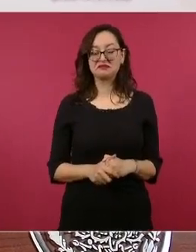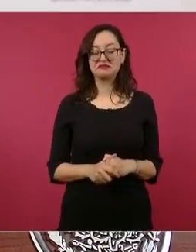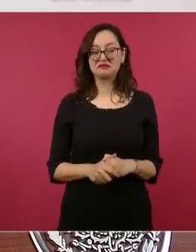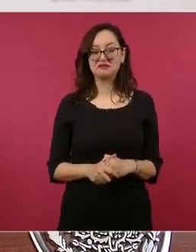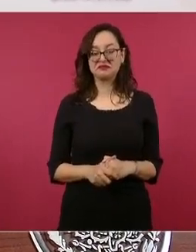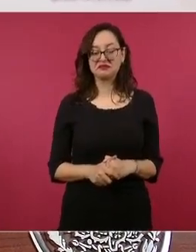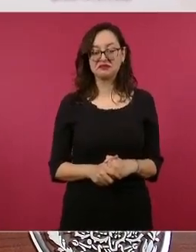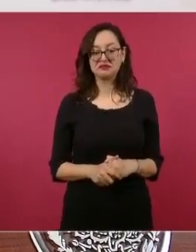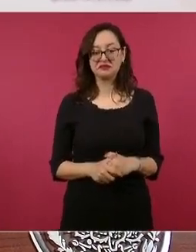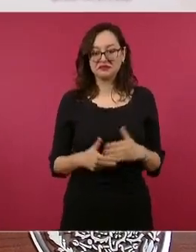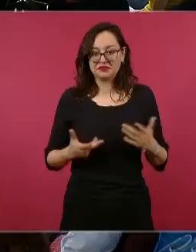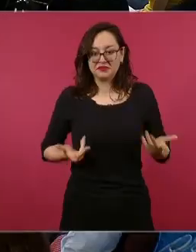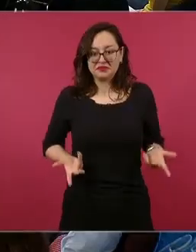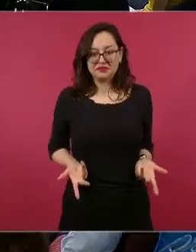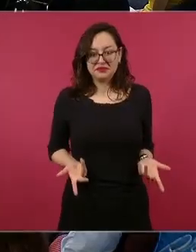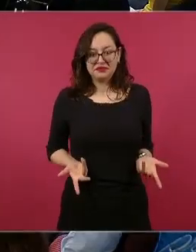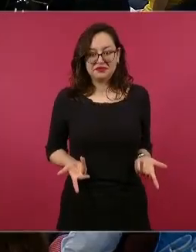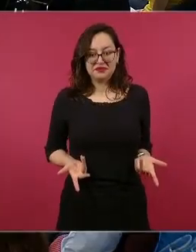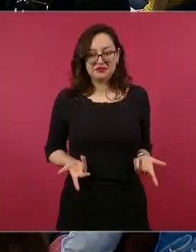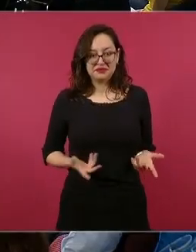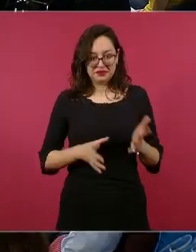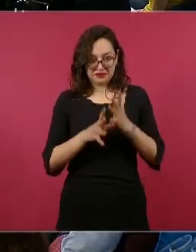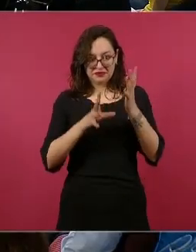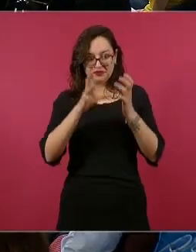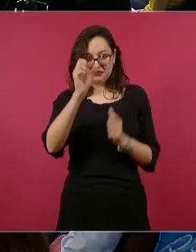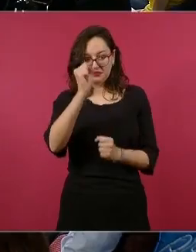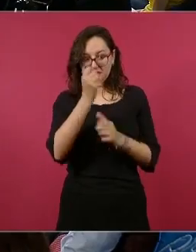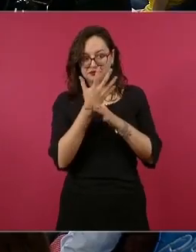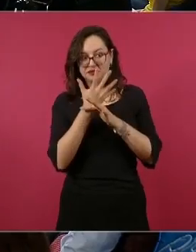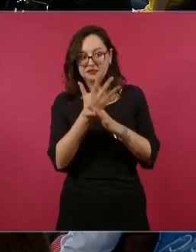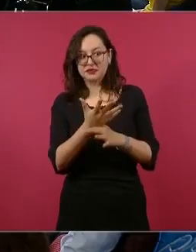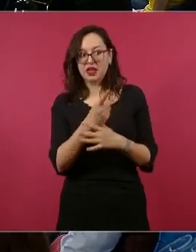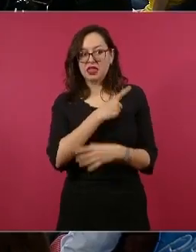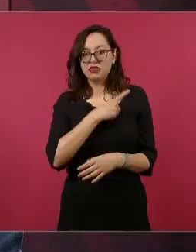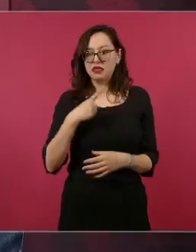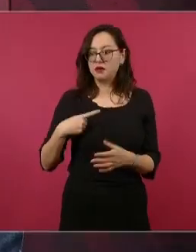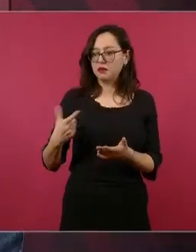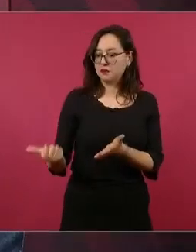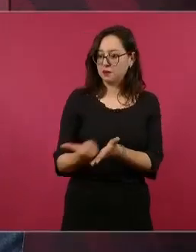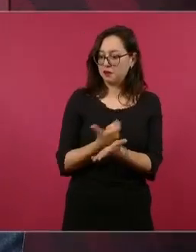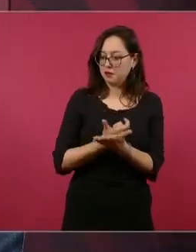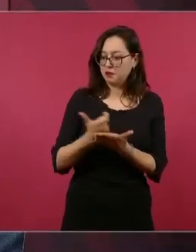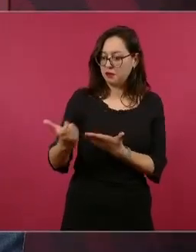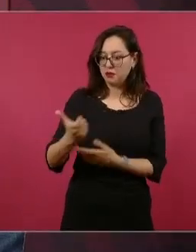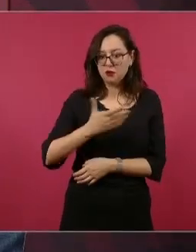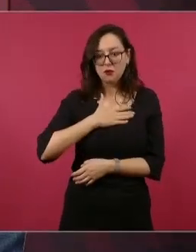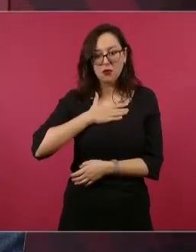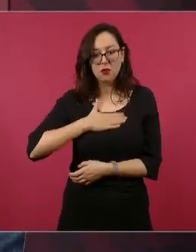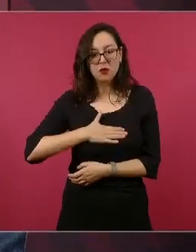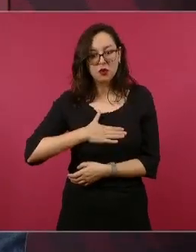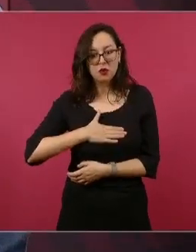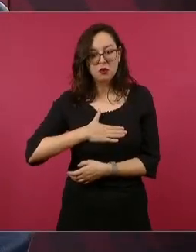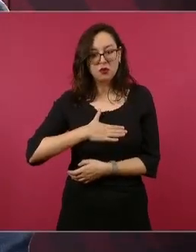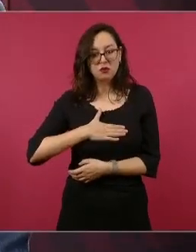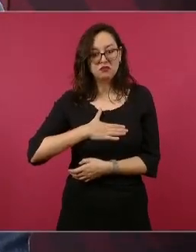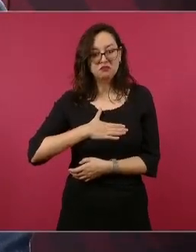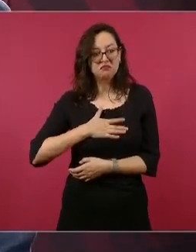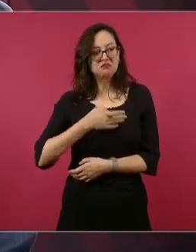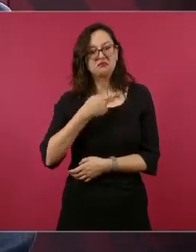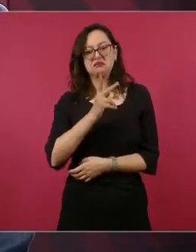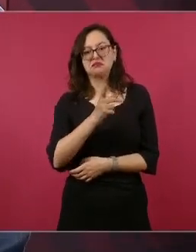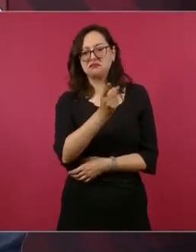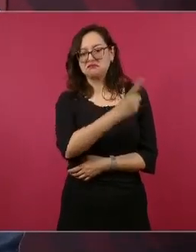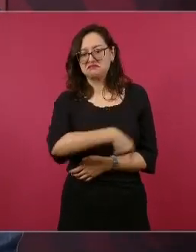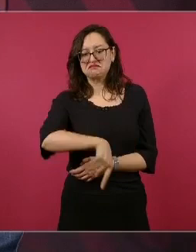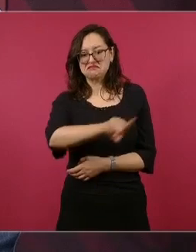de que hay que pagar salarios justos y en la práctica